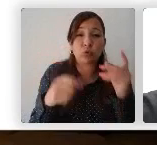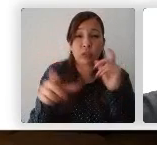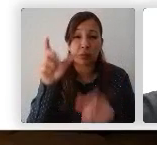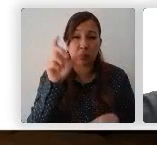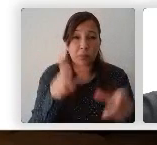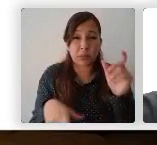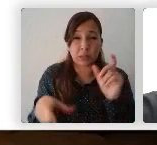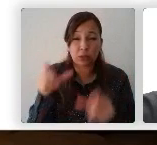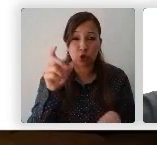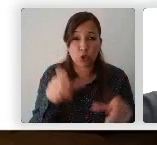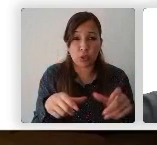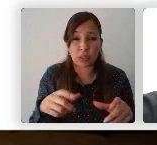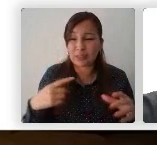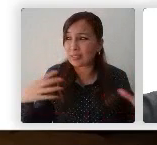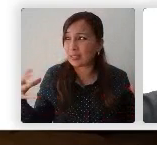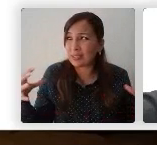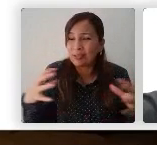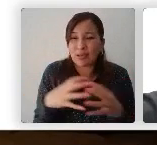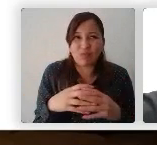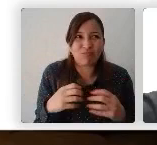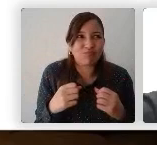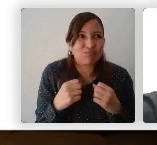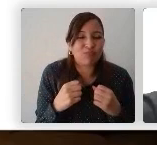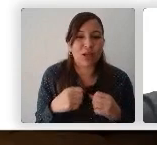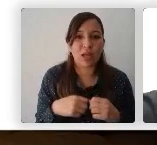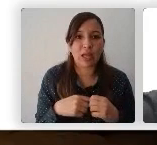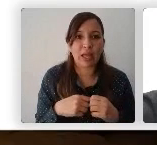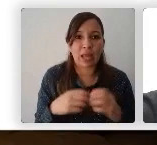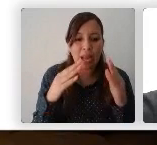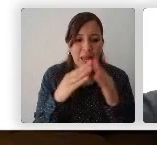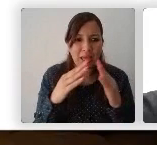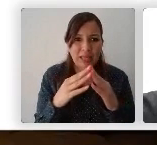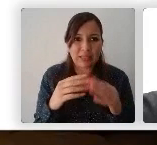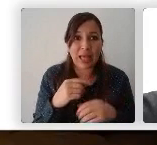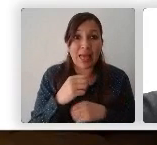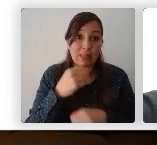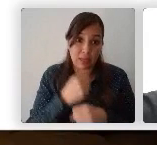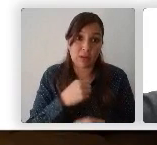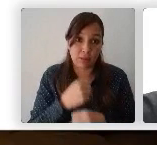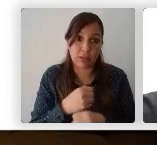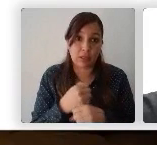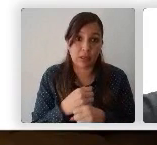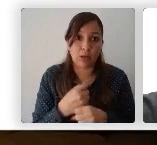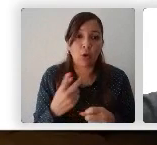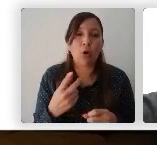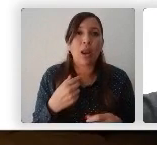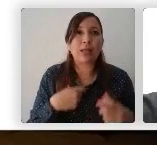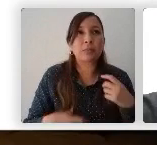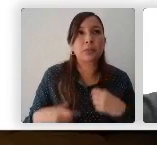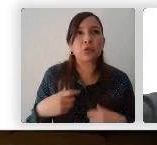estado atravesando este proceso y que nos ha llevado a estar en nuestras casas, incluso trabajando, nos hemos sentido